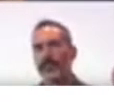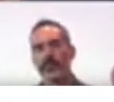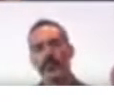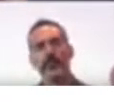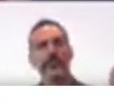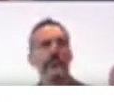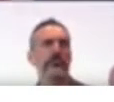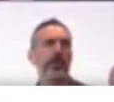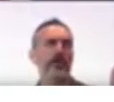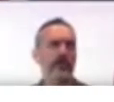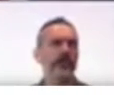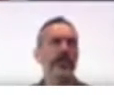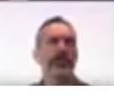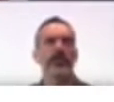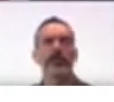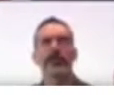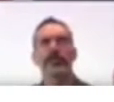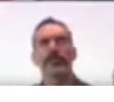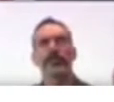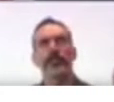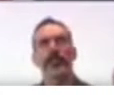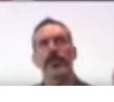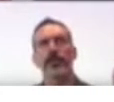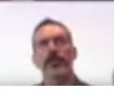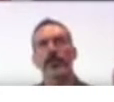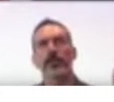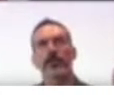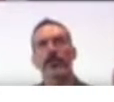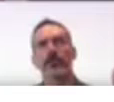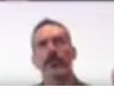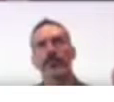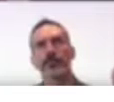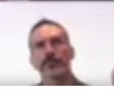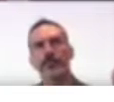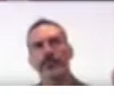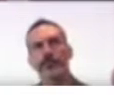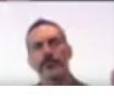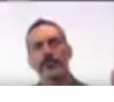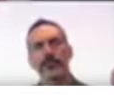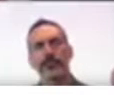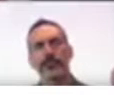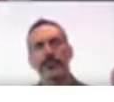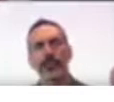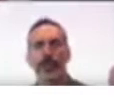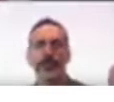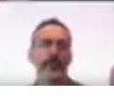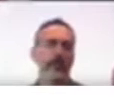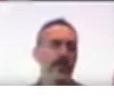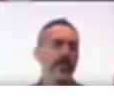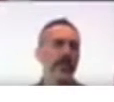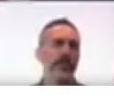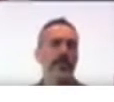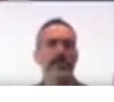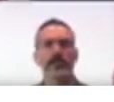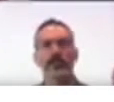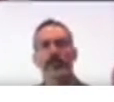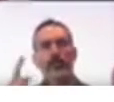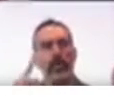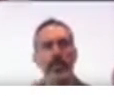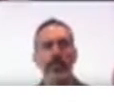ayuntamientos. Solamente puedo ir a las cabeceras de distrito, son 22, con todo y